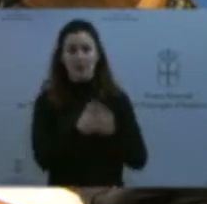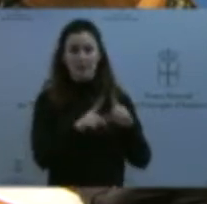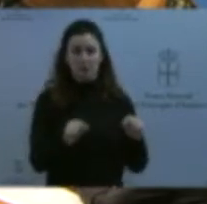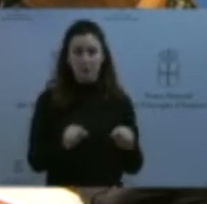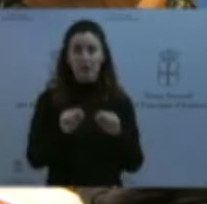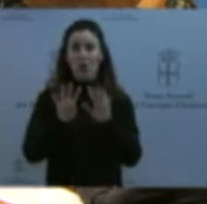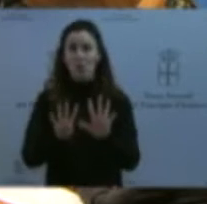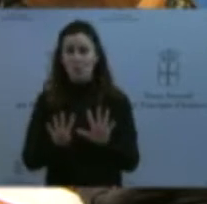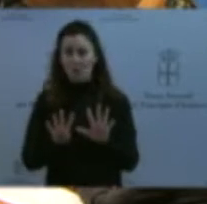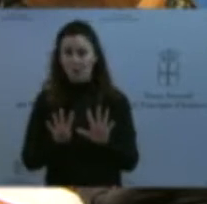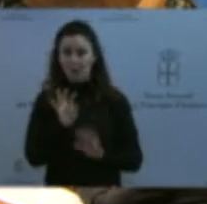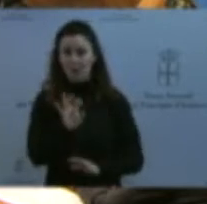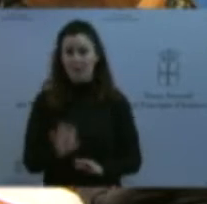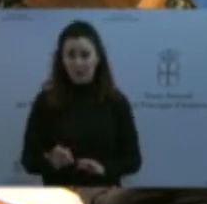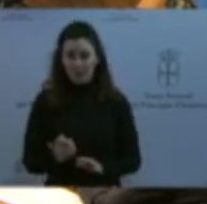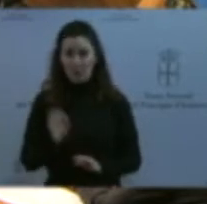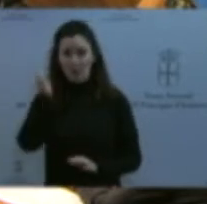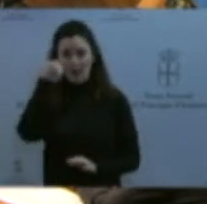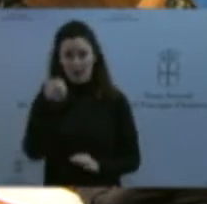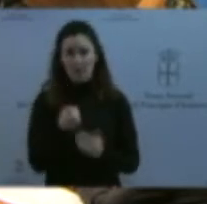de 16 en el caso del País Vasco, ¿no?